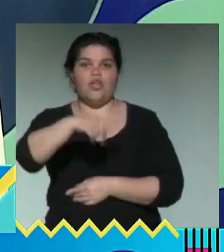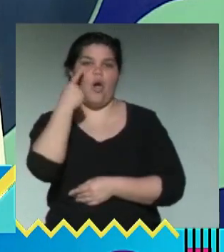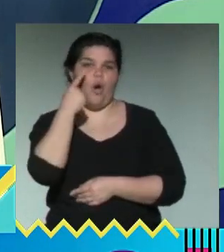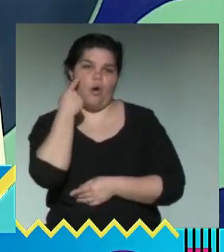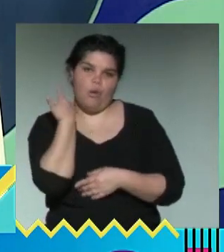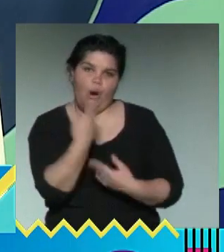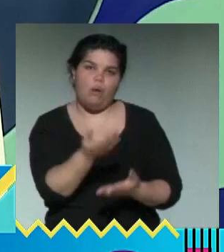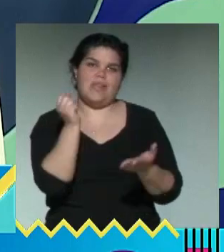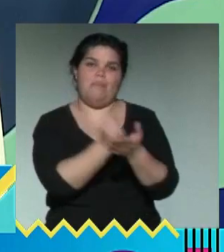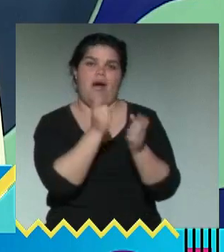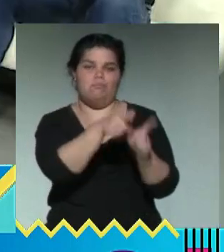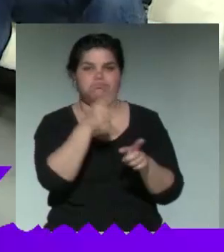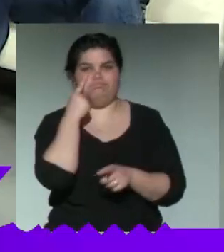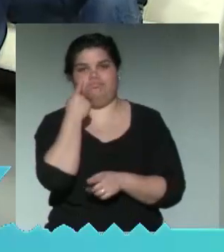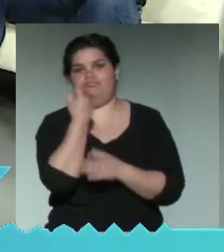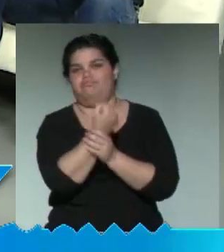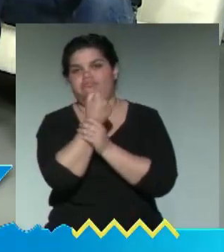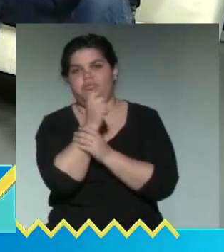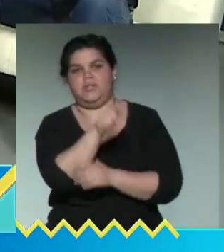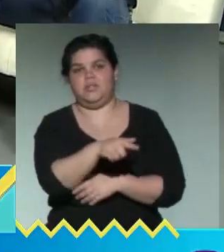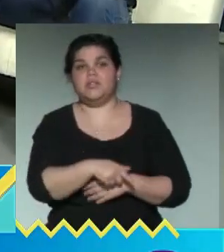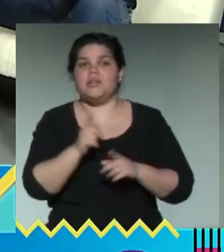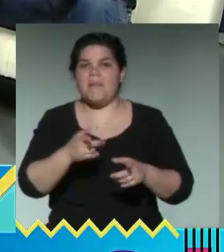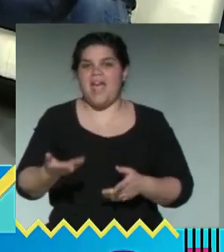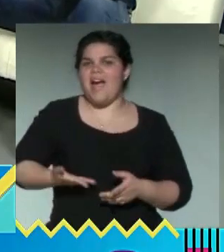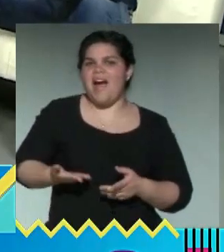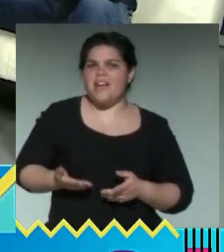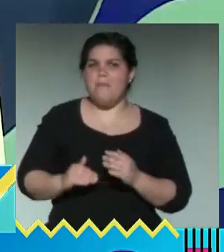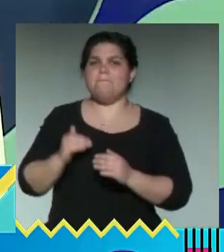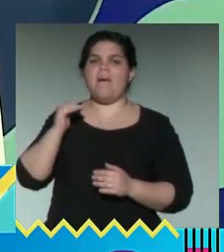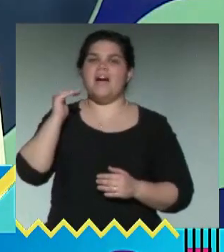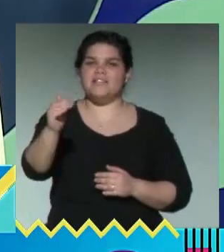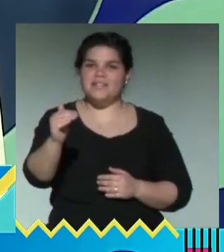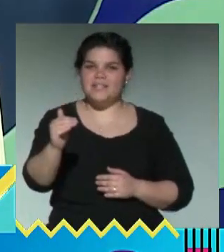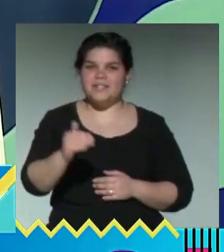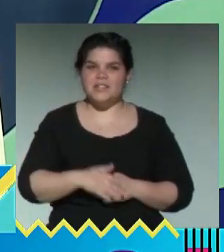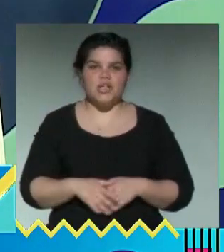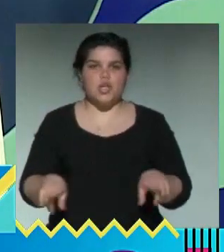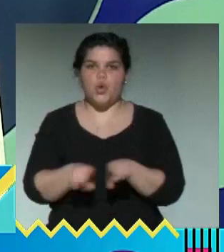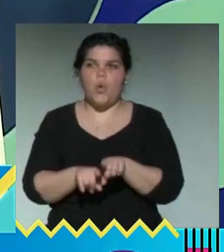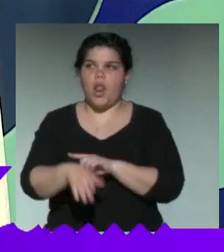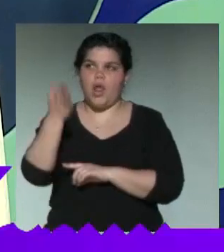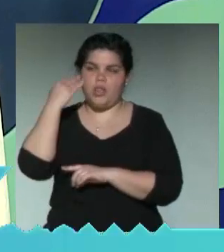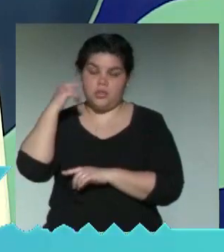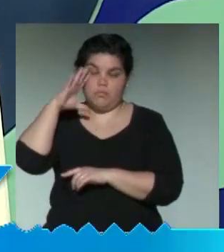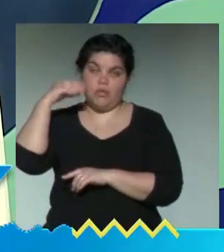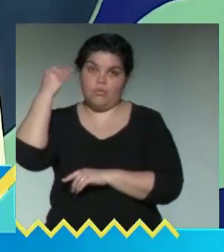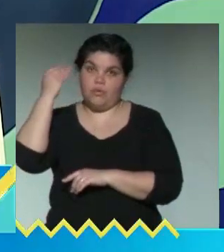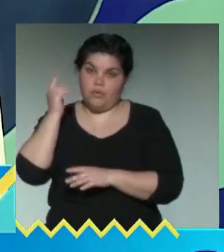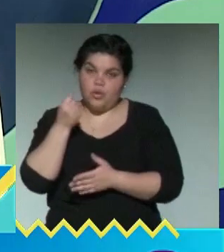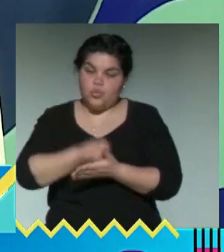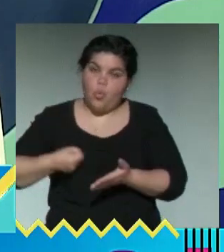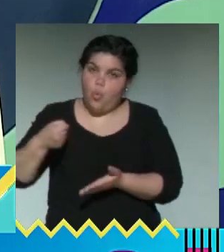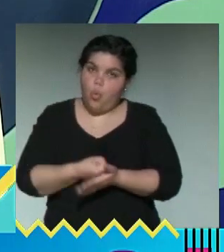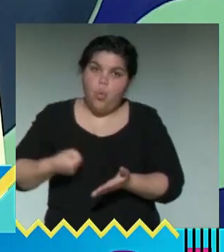empieza otro incentivo hasta para ellos mismos, y no estar, me imagino al principio, una gran lucha para crecer.